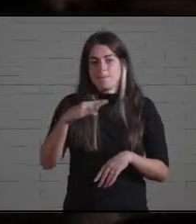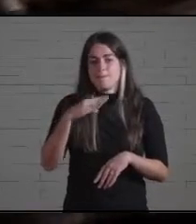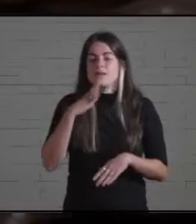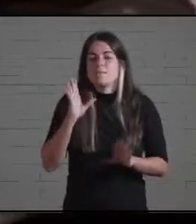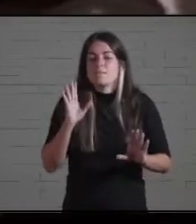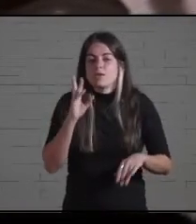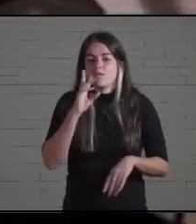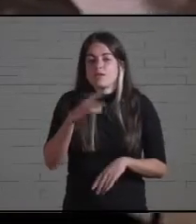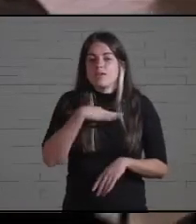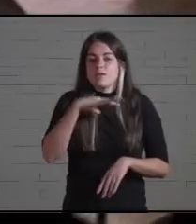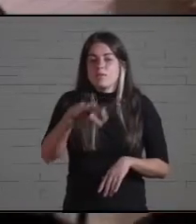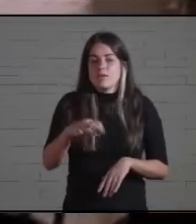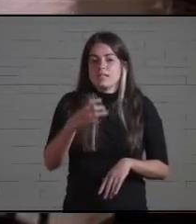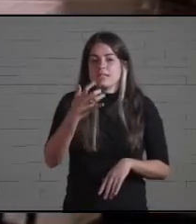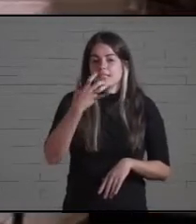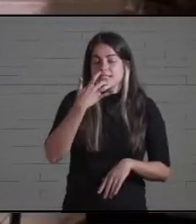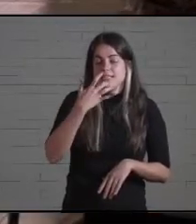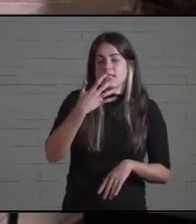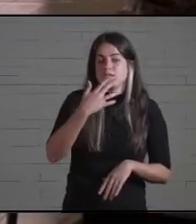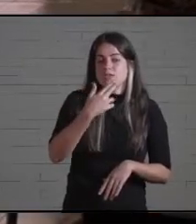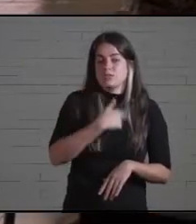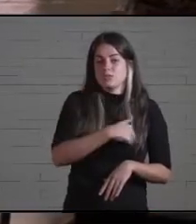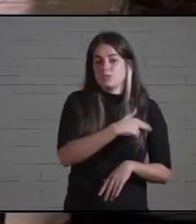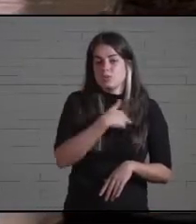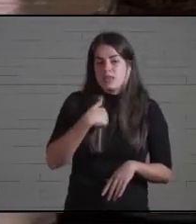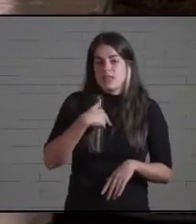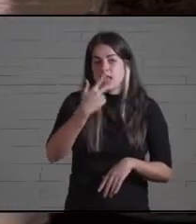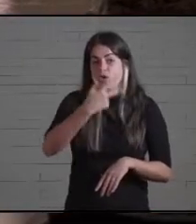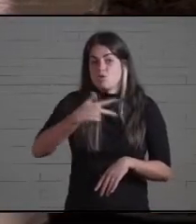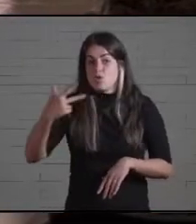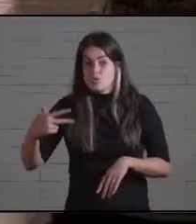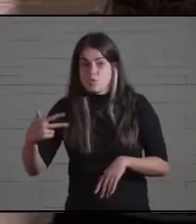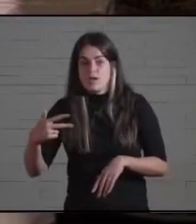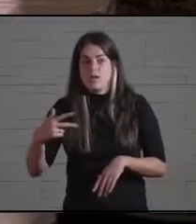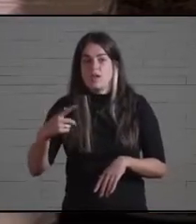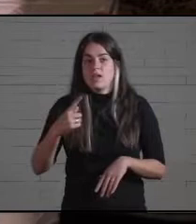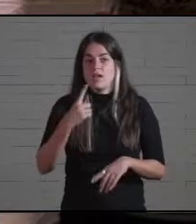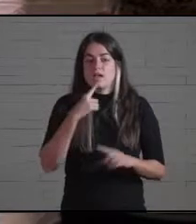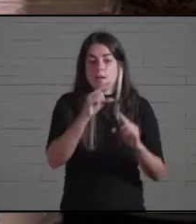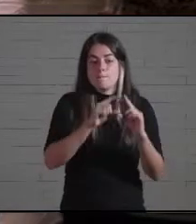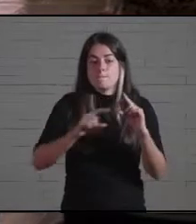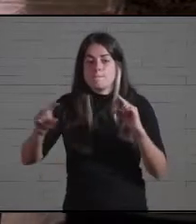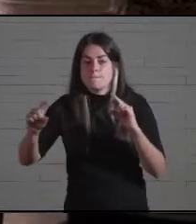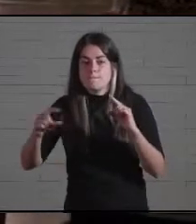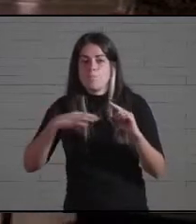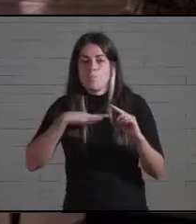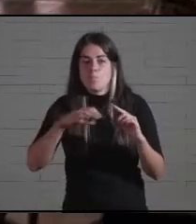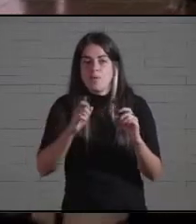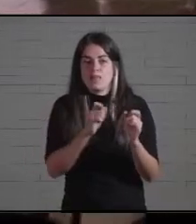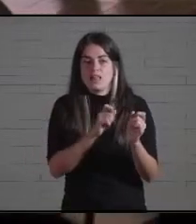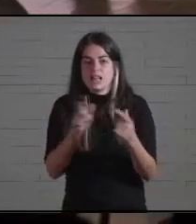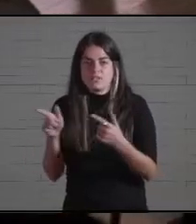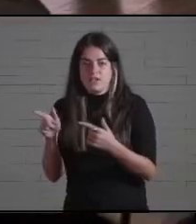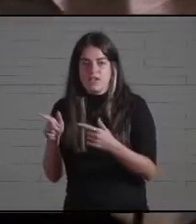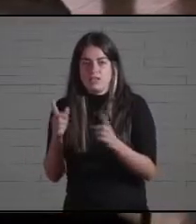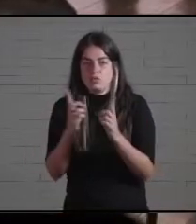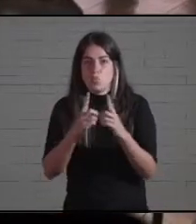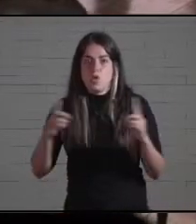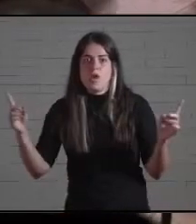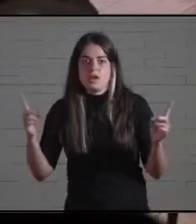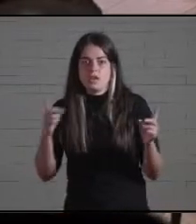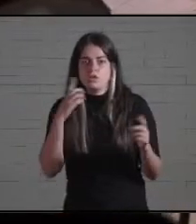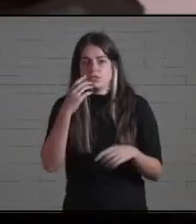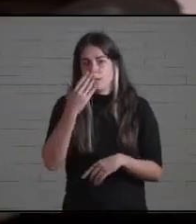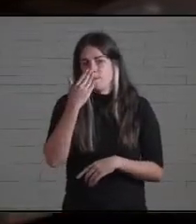en el caso de Suecia y Noruega también, después tienen una parte de permiso transferible, que es muy larga, y los permisos